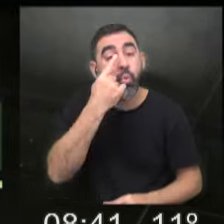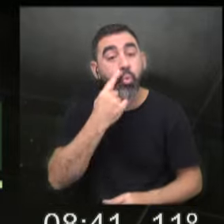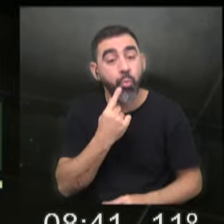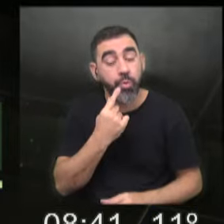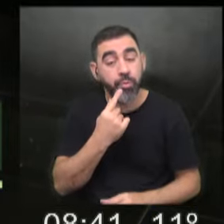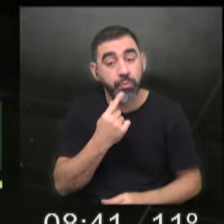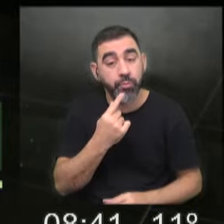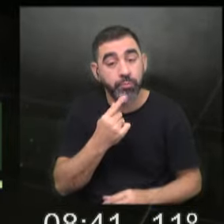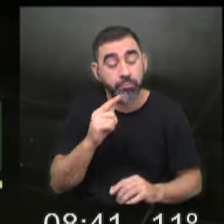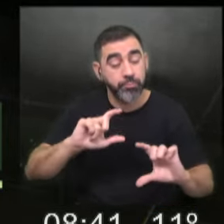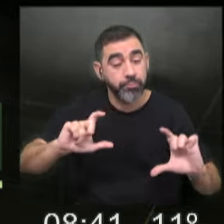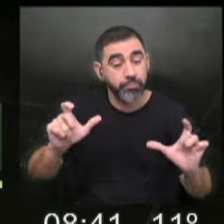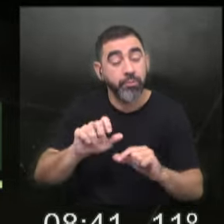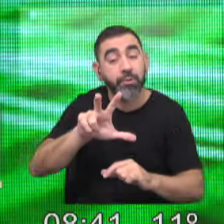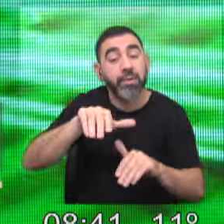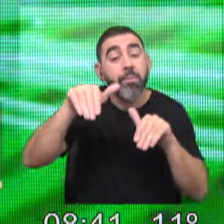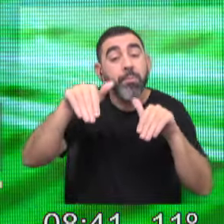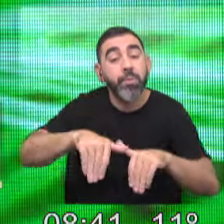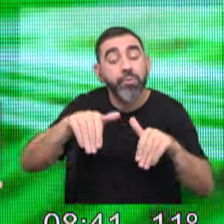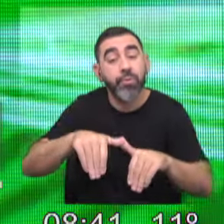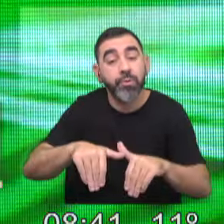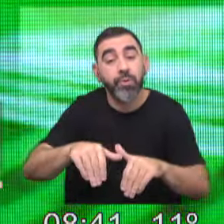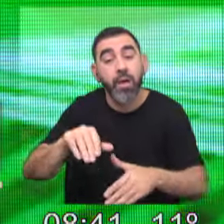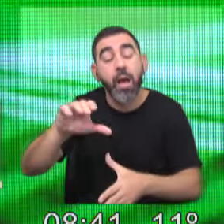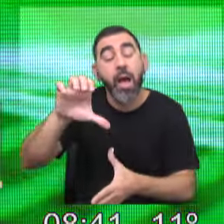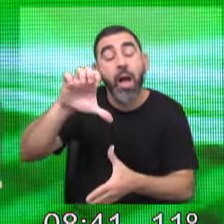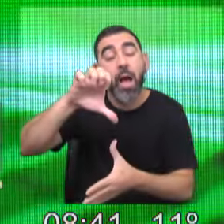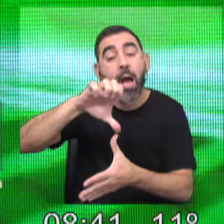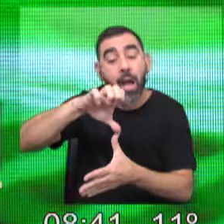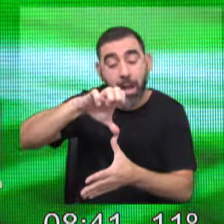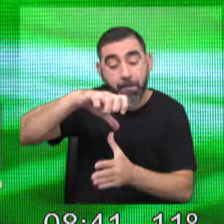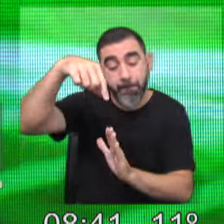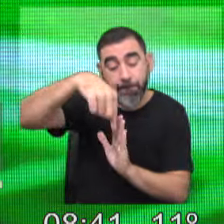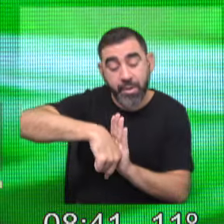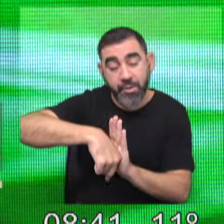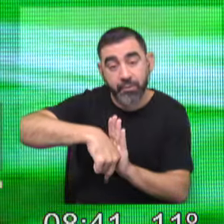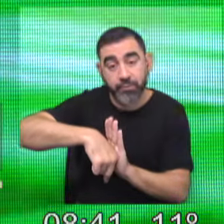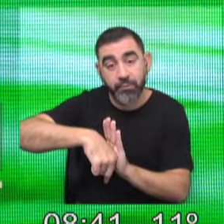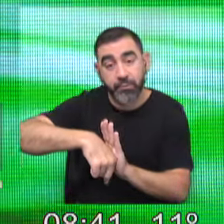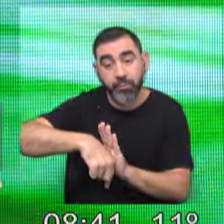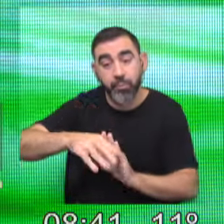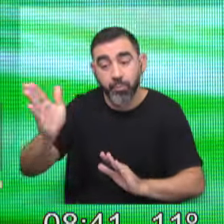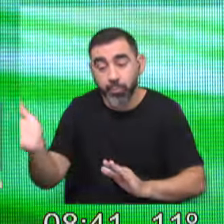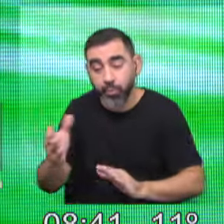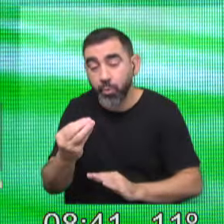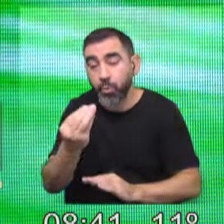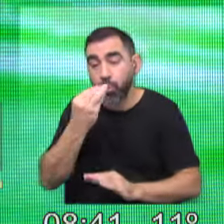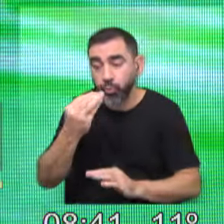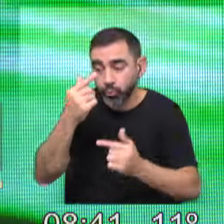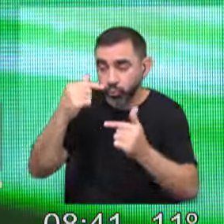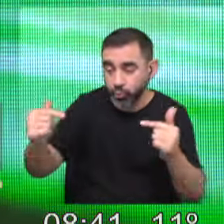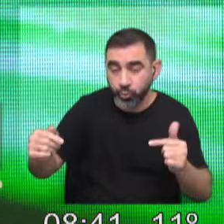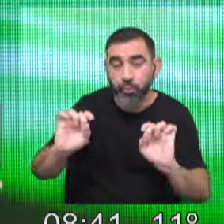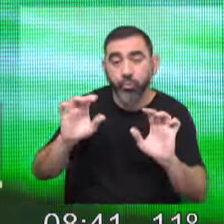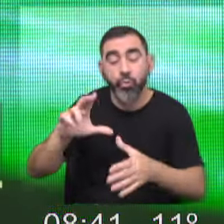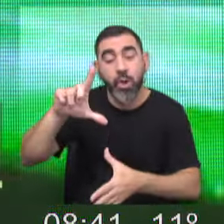que permitieron esa reducción de 3 millones vienen empujados de América del Sur, subregión productora alimentaria, no